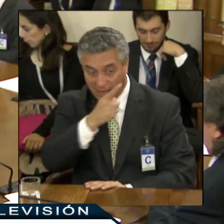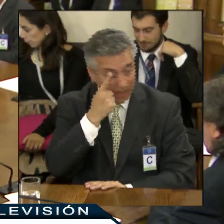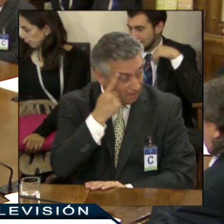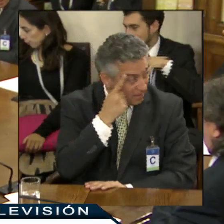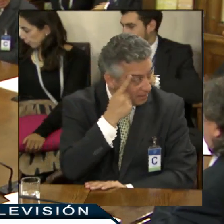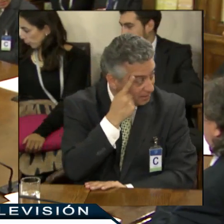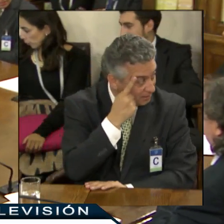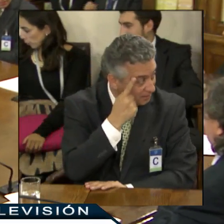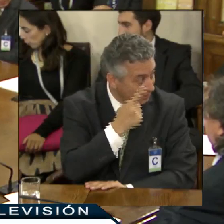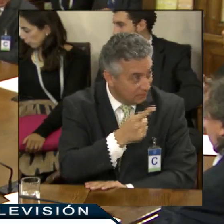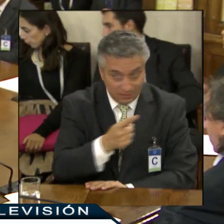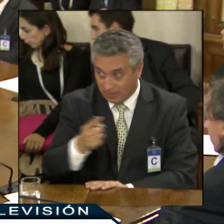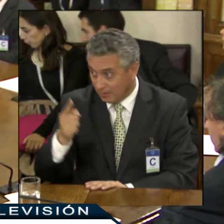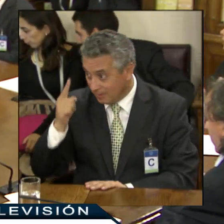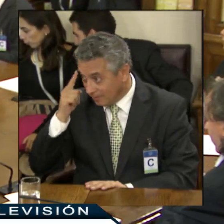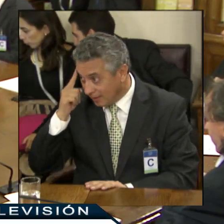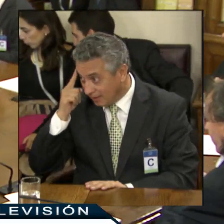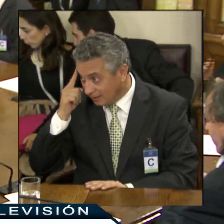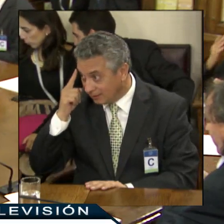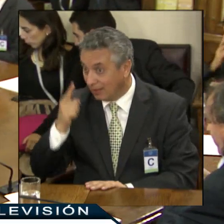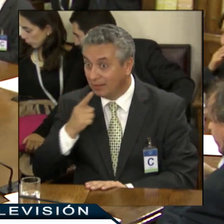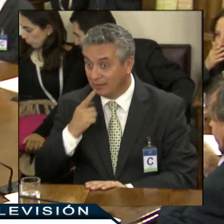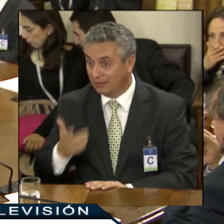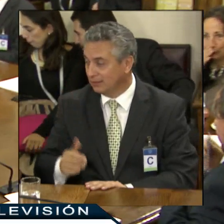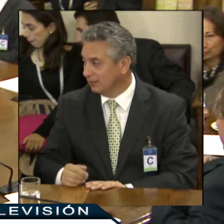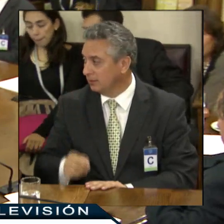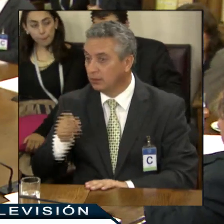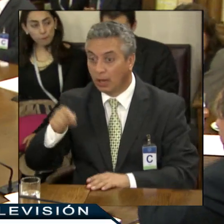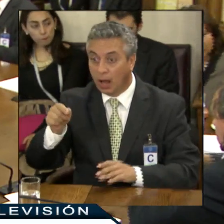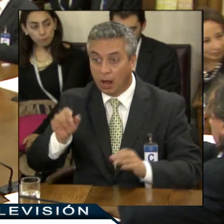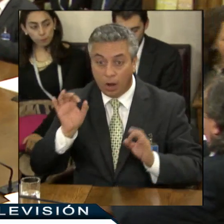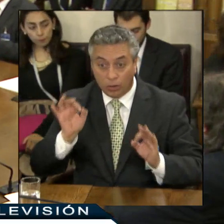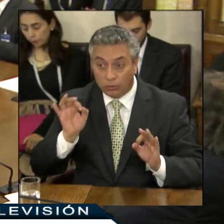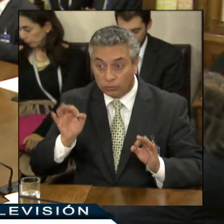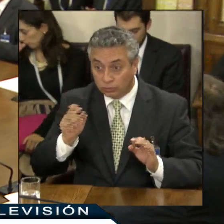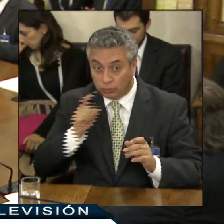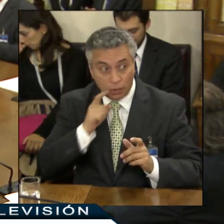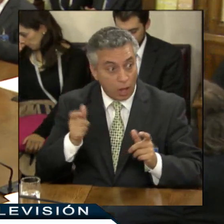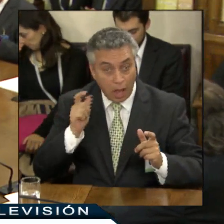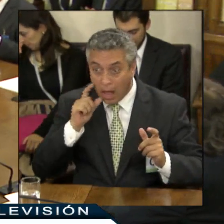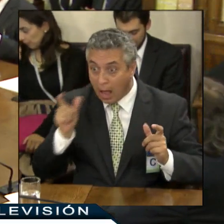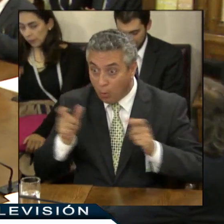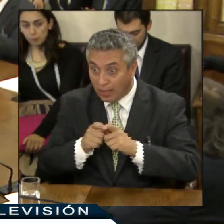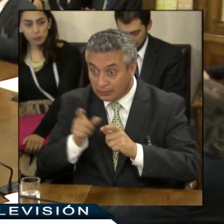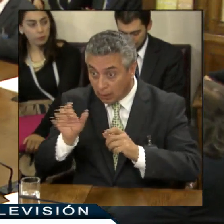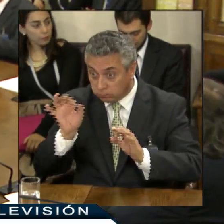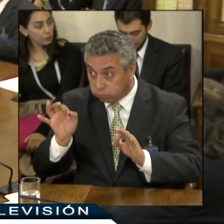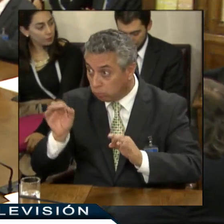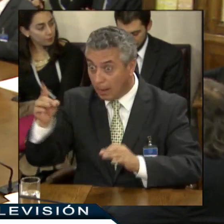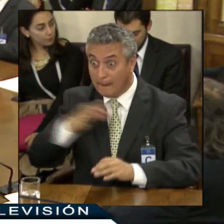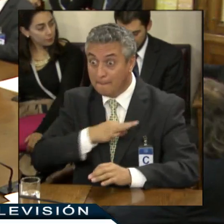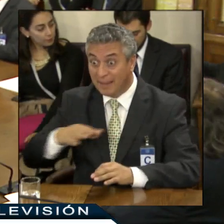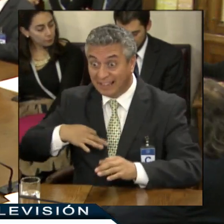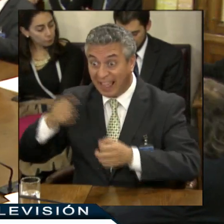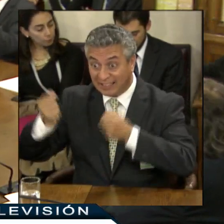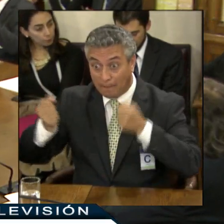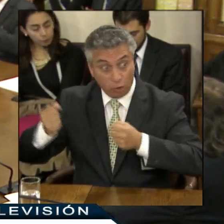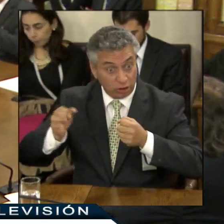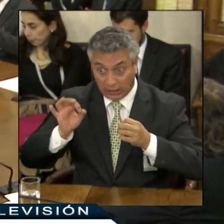parece bueno nosotros gestionamos la la audiencia como comisión con la ministra de